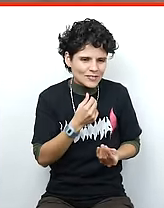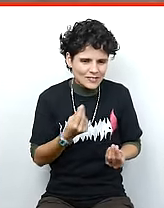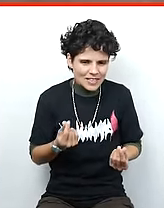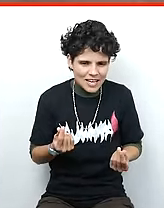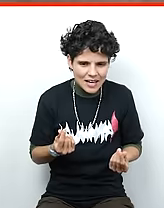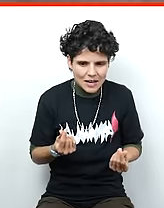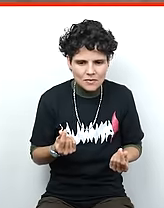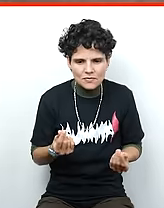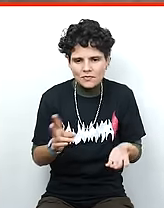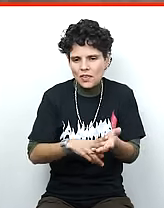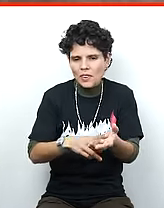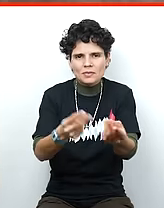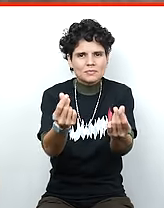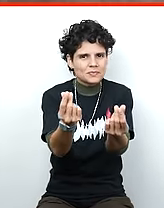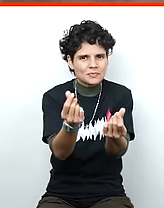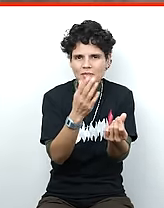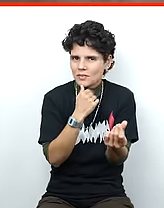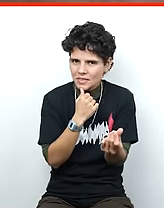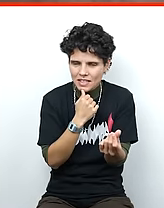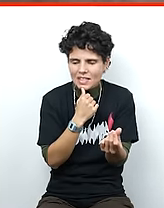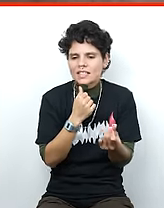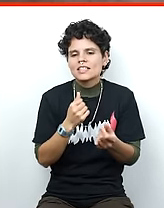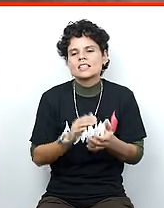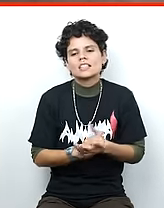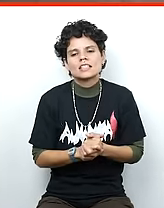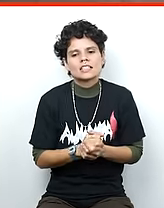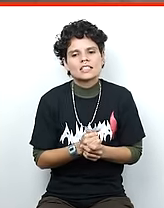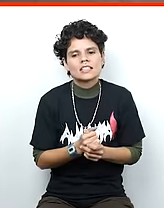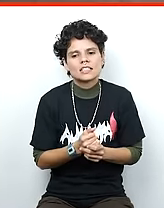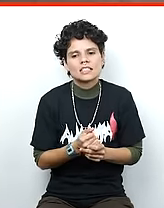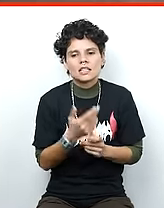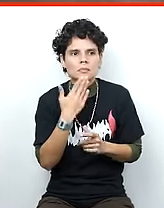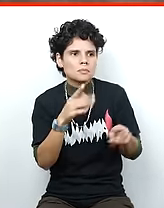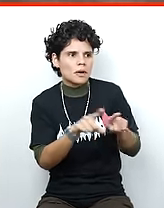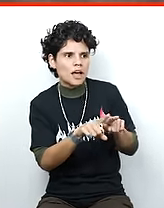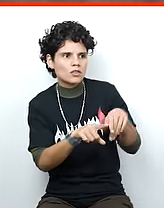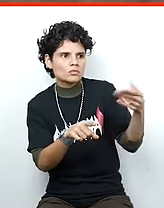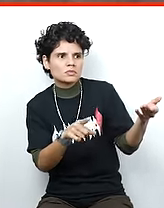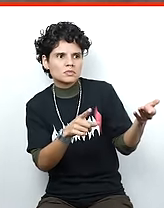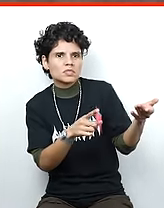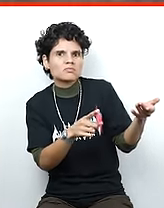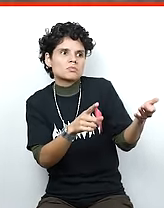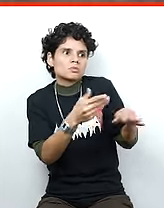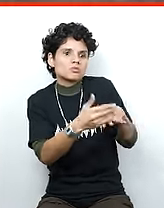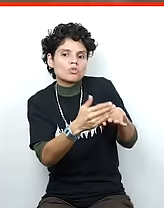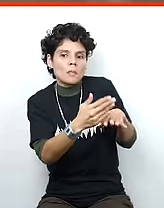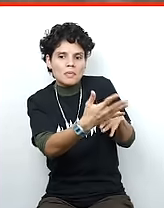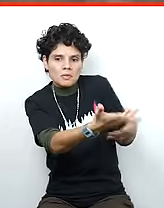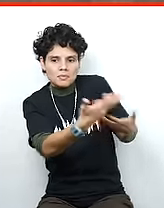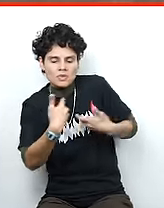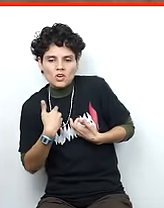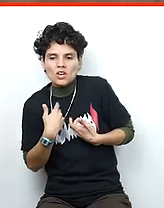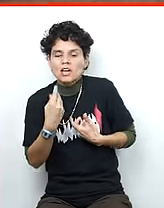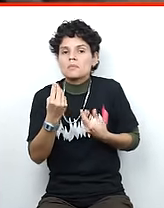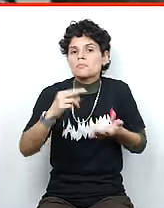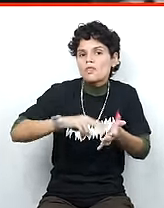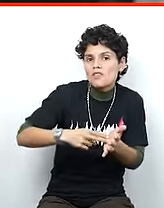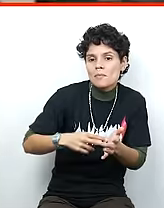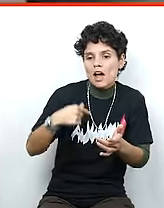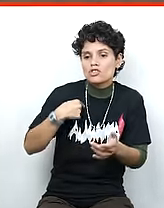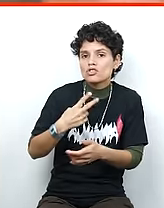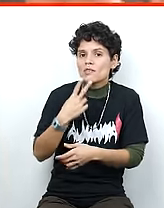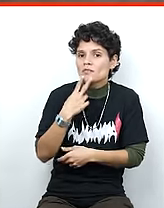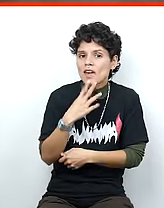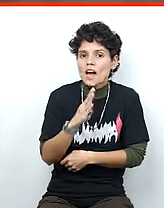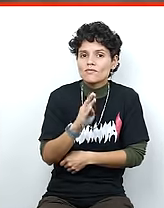mucho ayuda financiera y tenía un estudio que fue que me lo dio mi hermano Paul, pero lo único malo es que yo vivía en el Bronx y el estudio estaba en New Jersey.